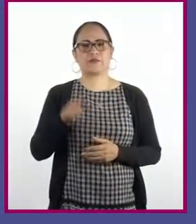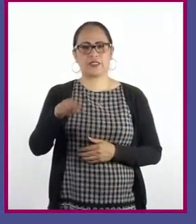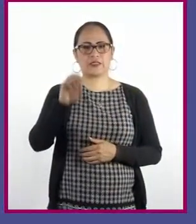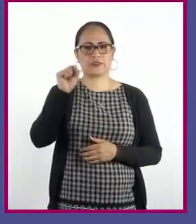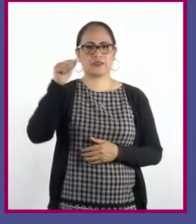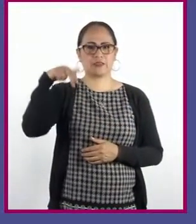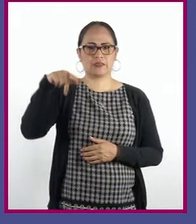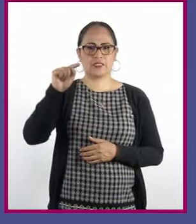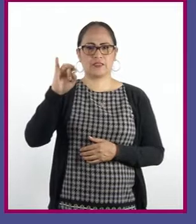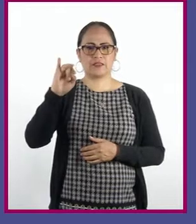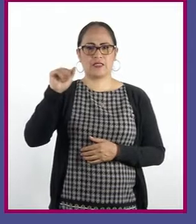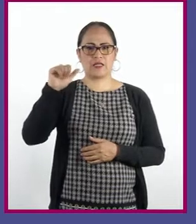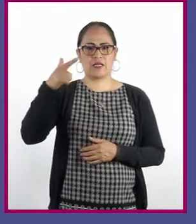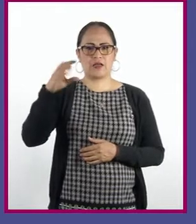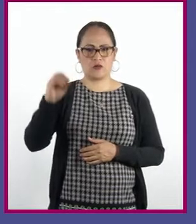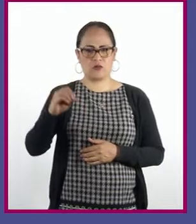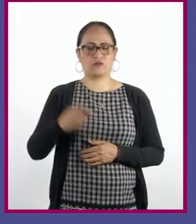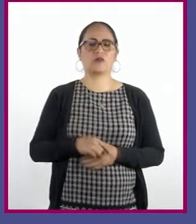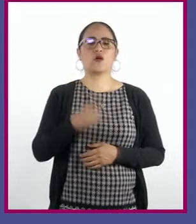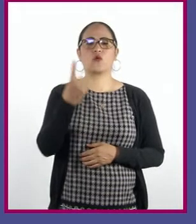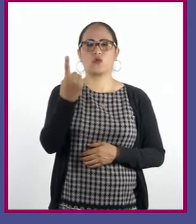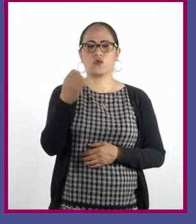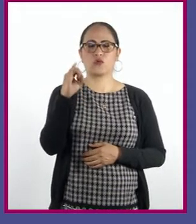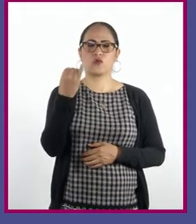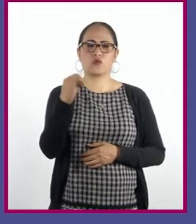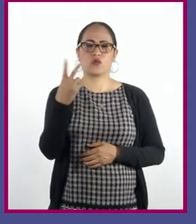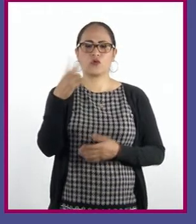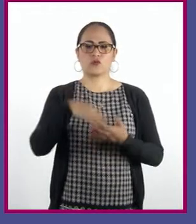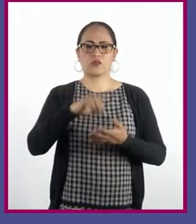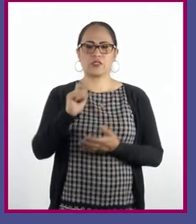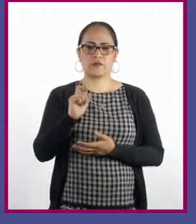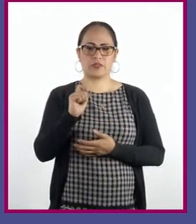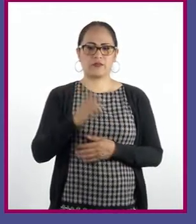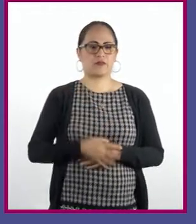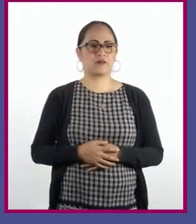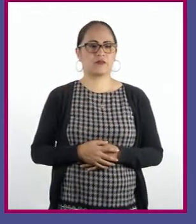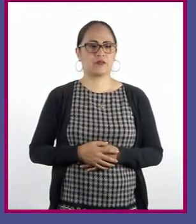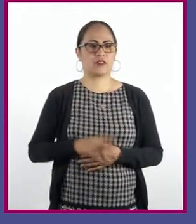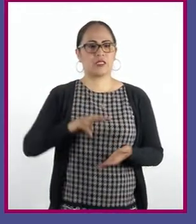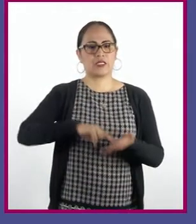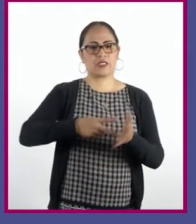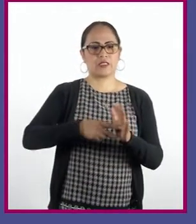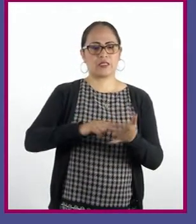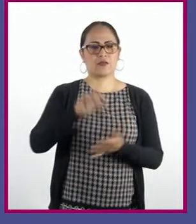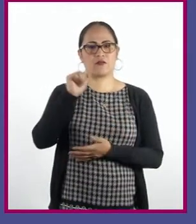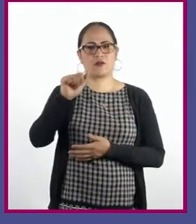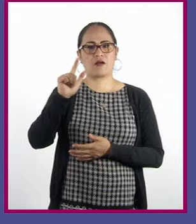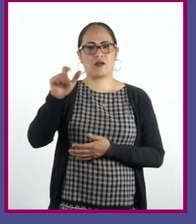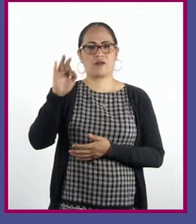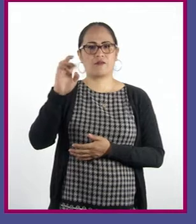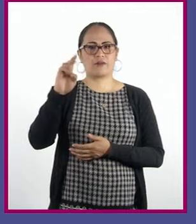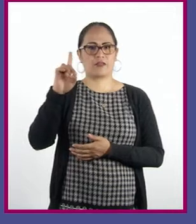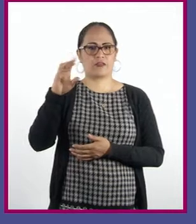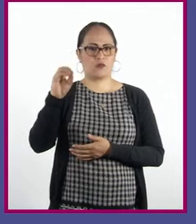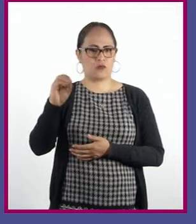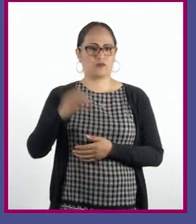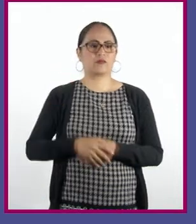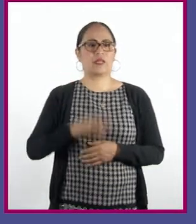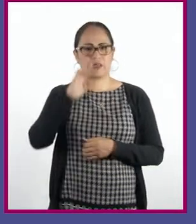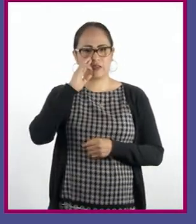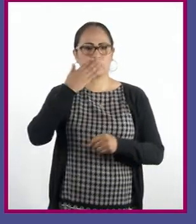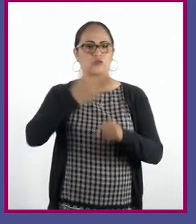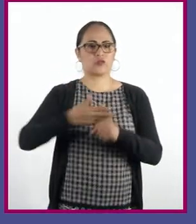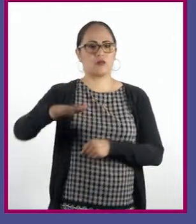Nuevo León, a 1 de julio de 2020. Ingeniero Alfredo Huerta Martínez, encargado de la